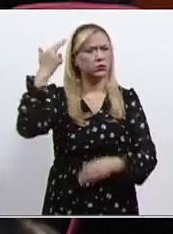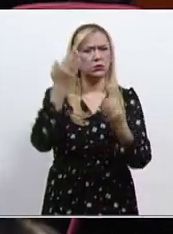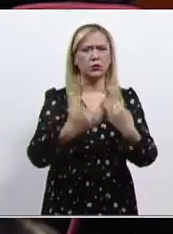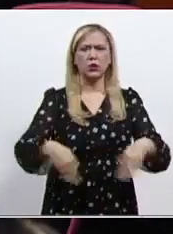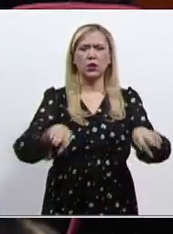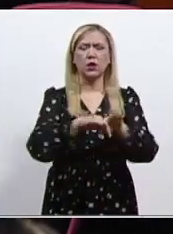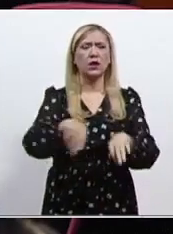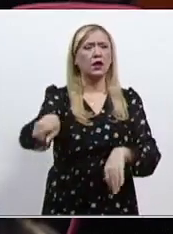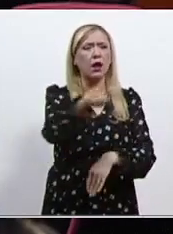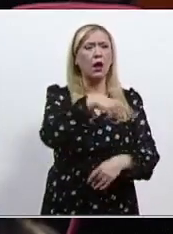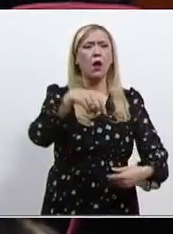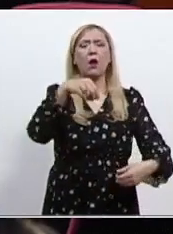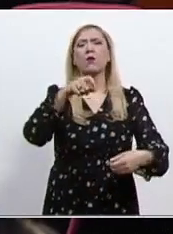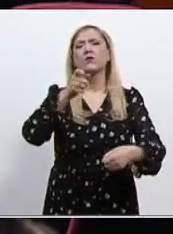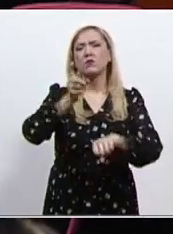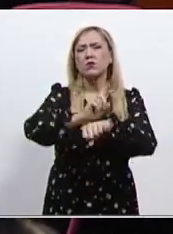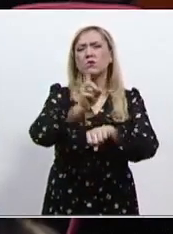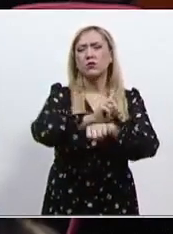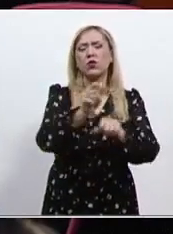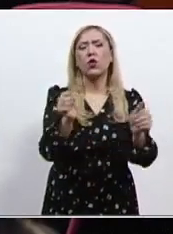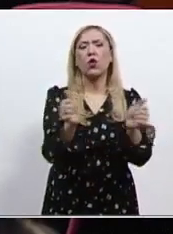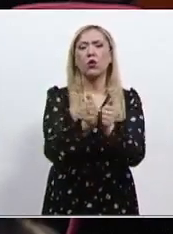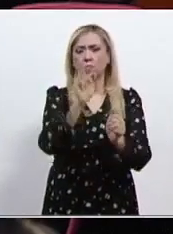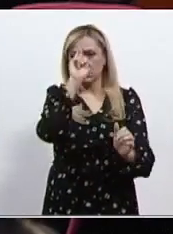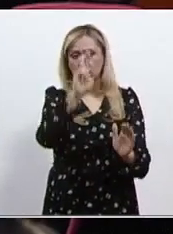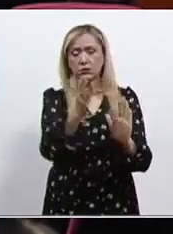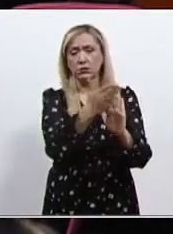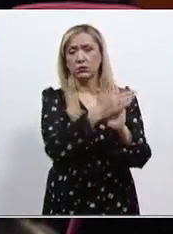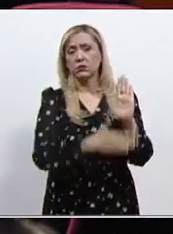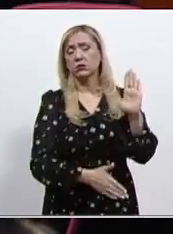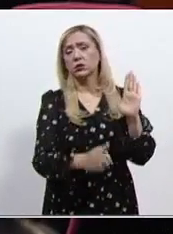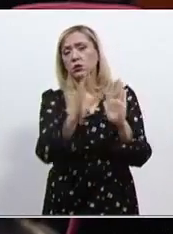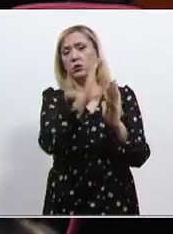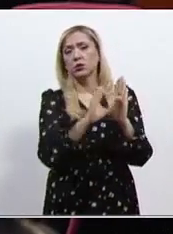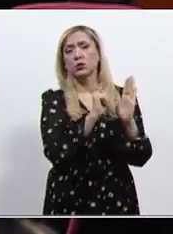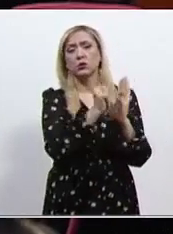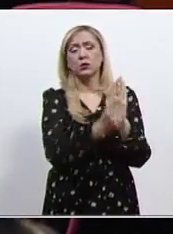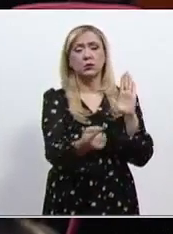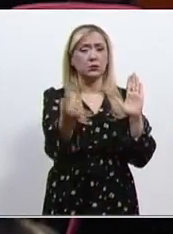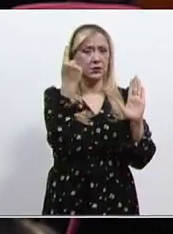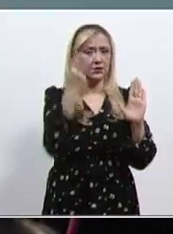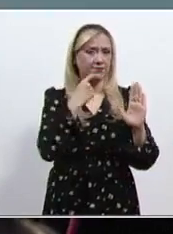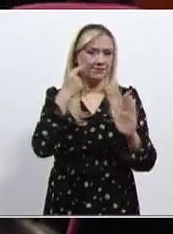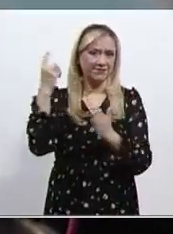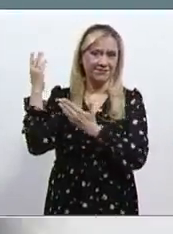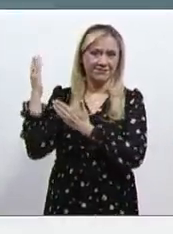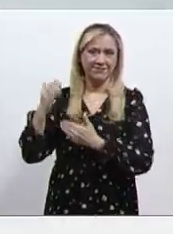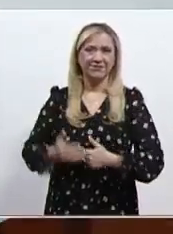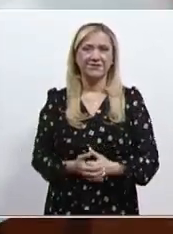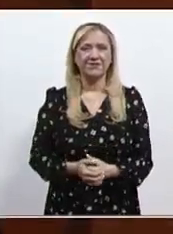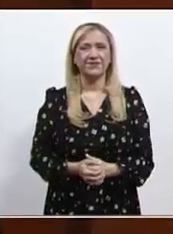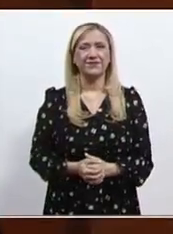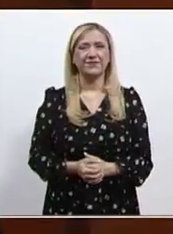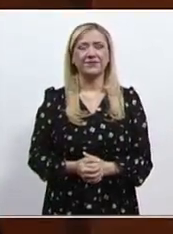los tribunales impartan justicia bajo los parámetros constitucionales escuchemos a la consejera